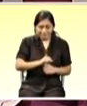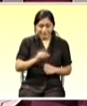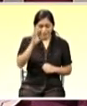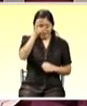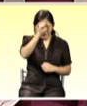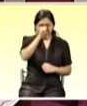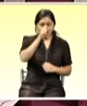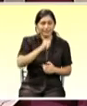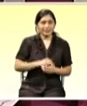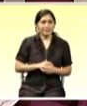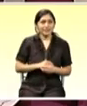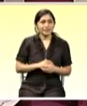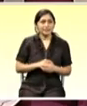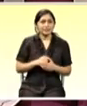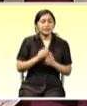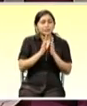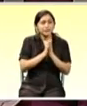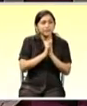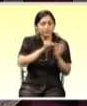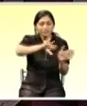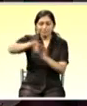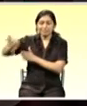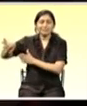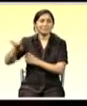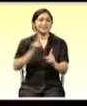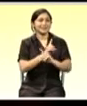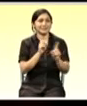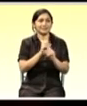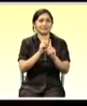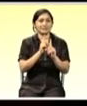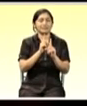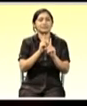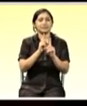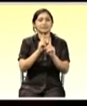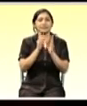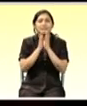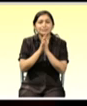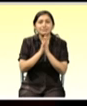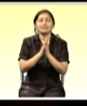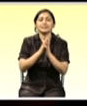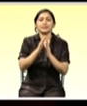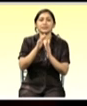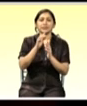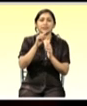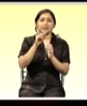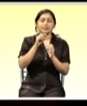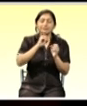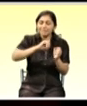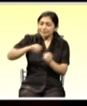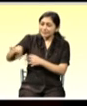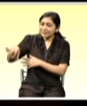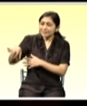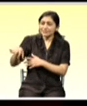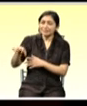arrepentimiento. No me arrojes lejos de tu presencia. Por piedad, no me arrojes de